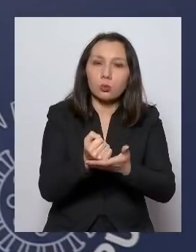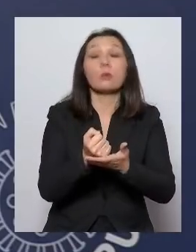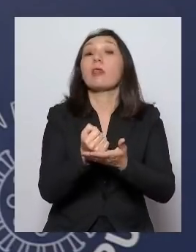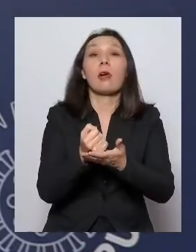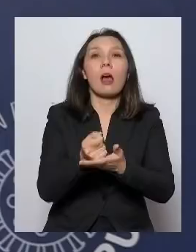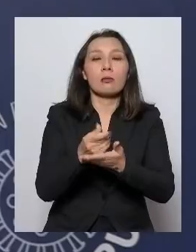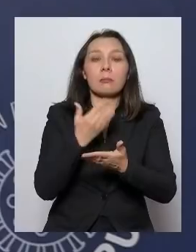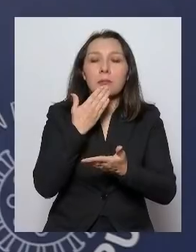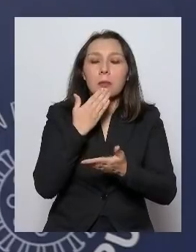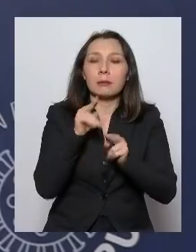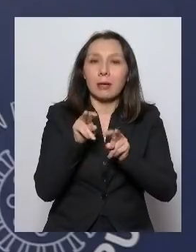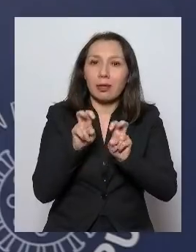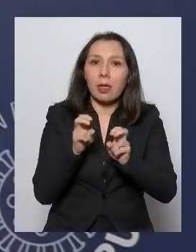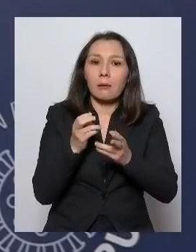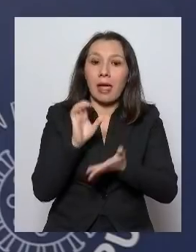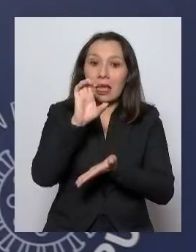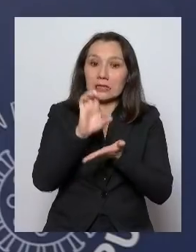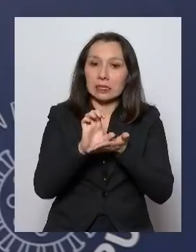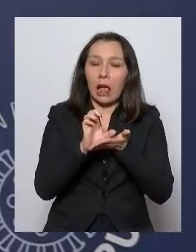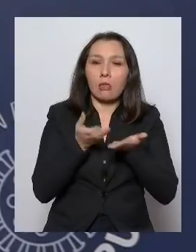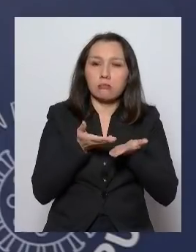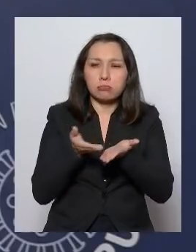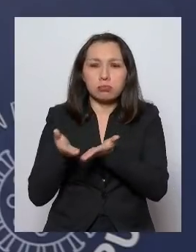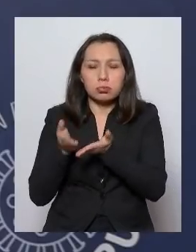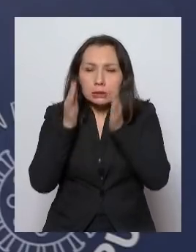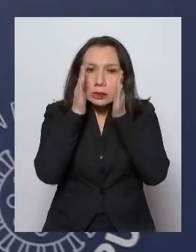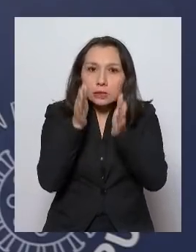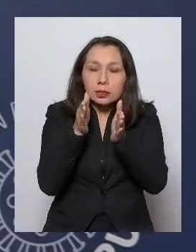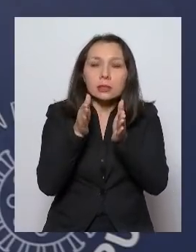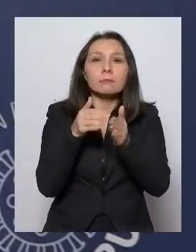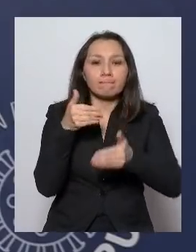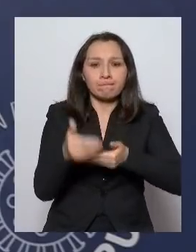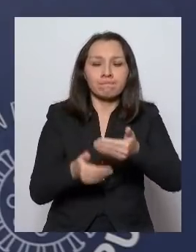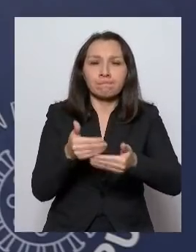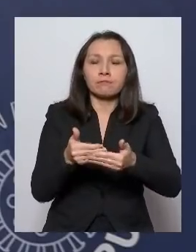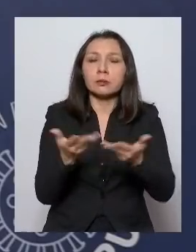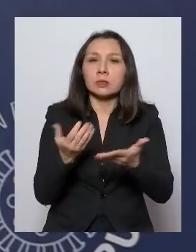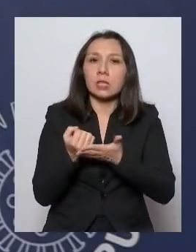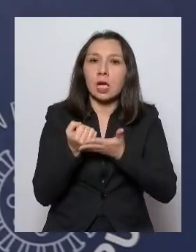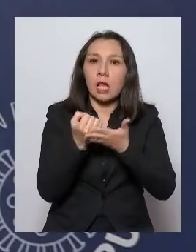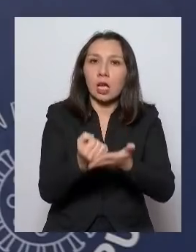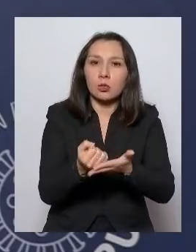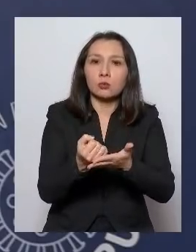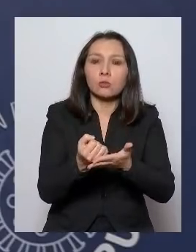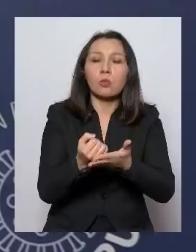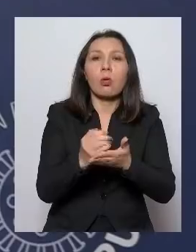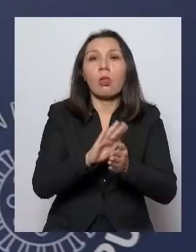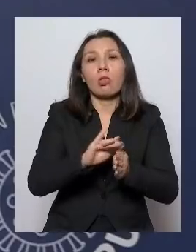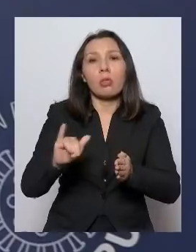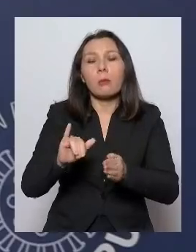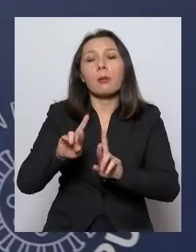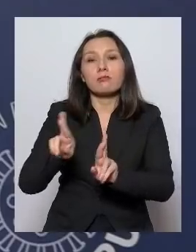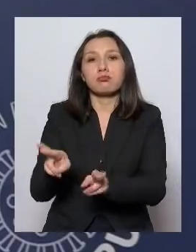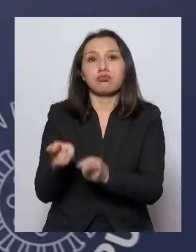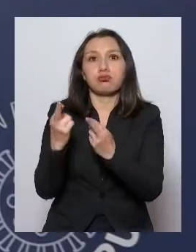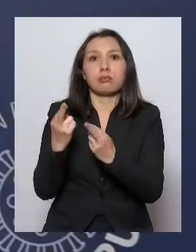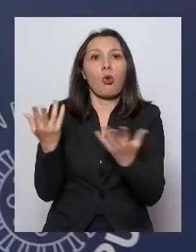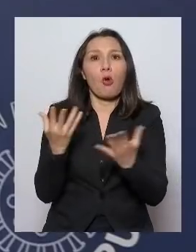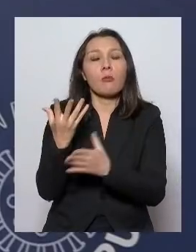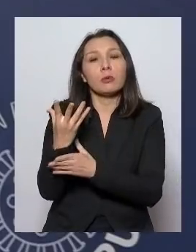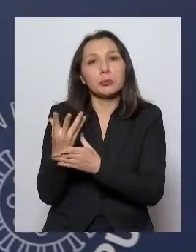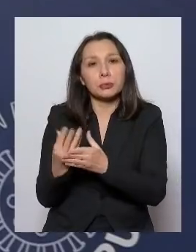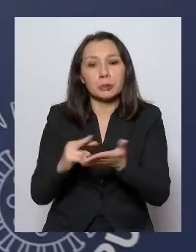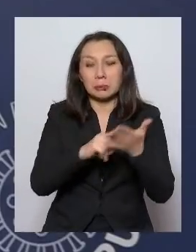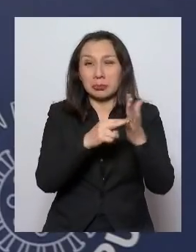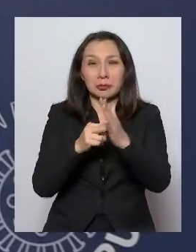esta contribución desde el Estado para salir en pos de la recuperación de